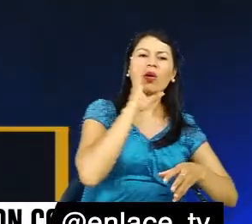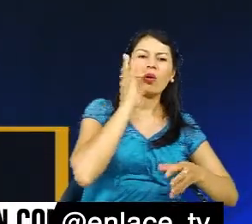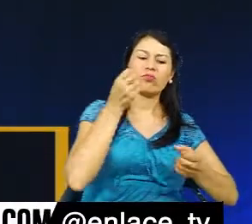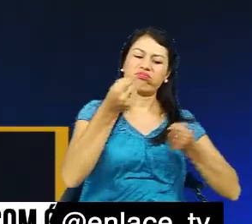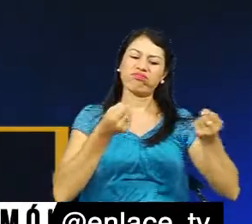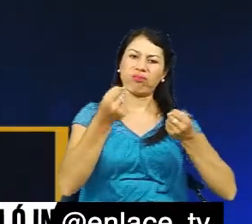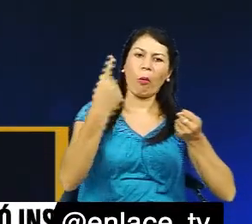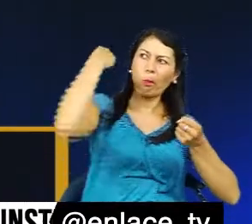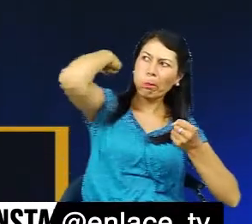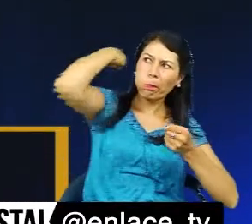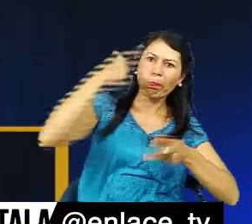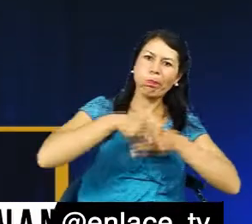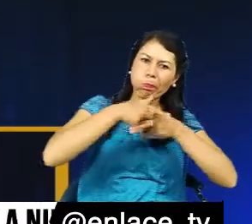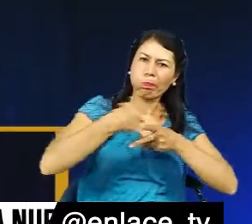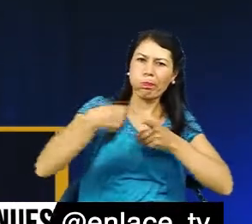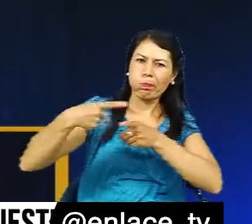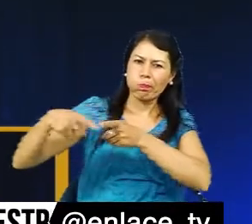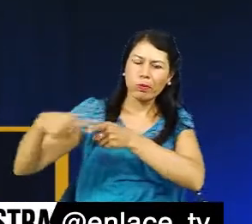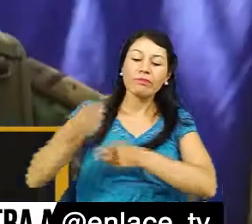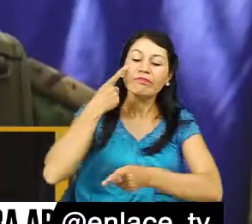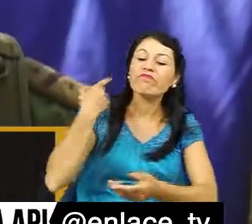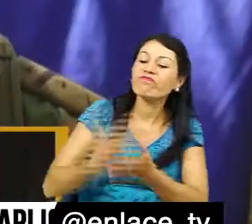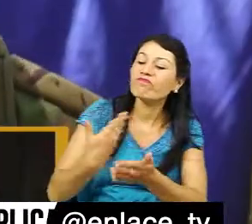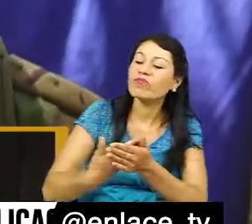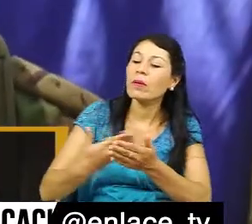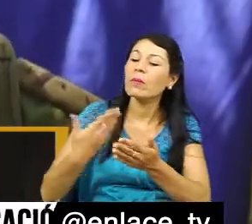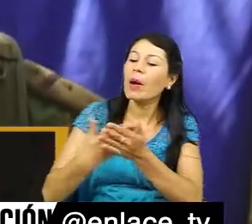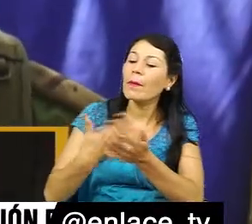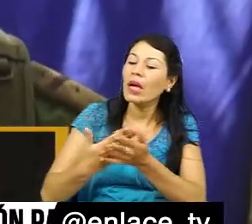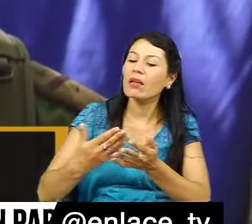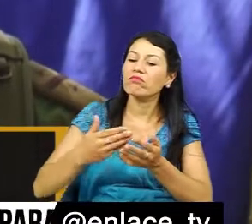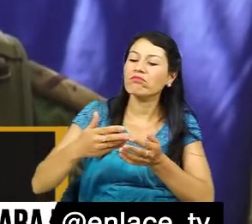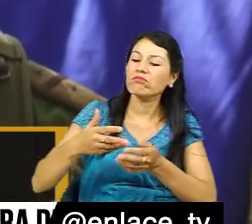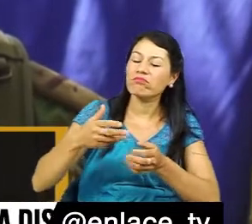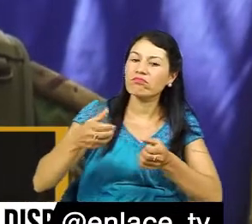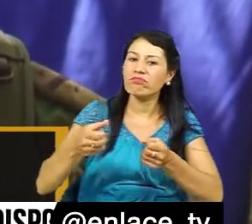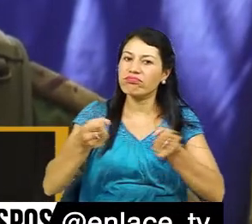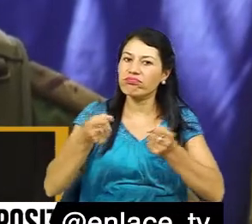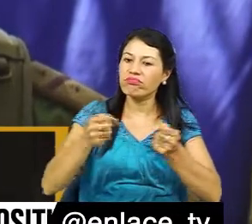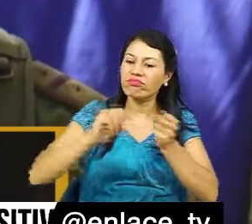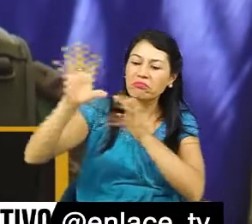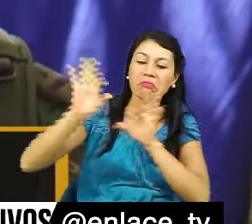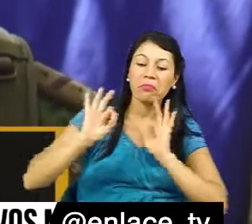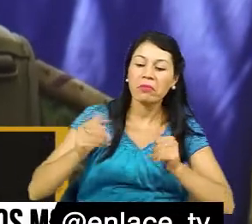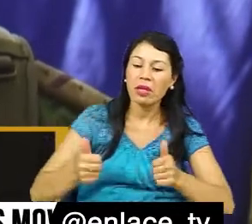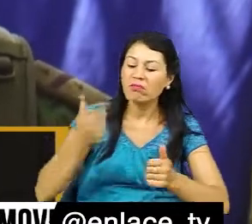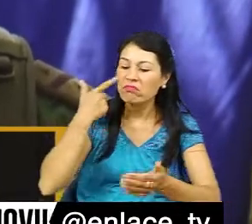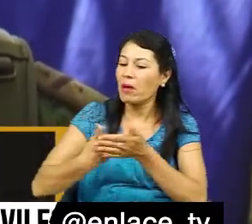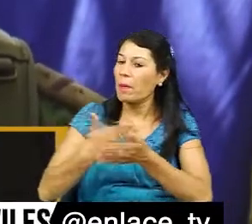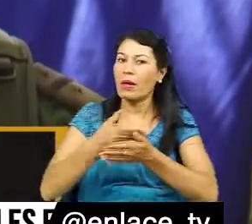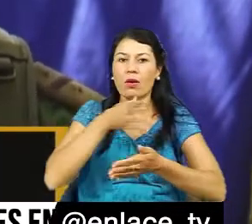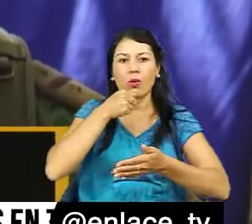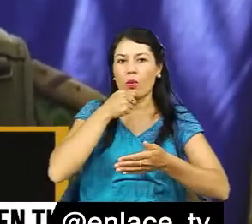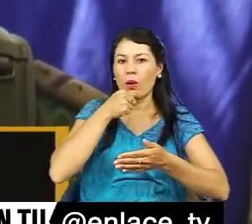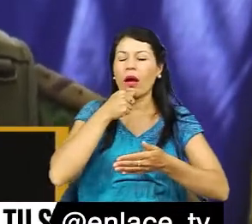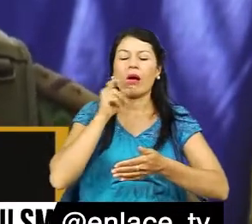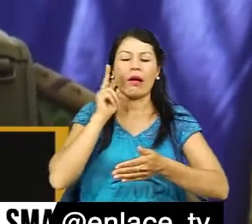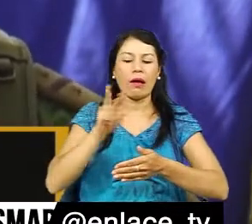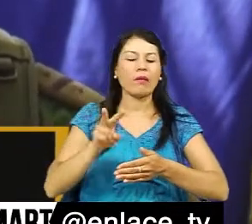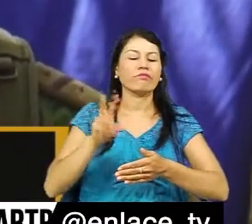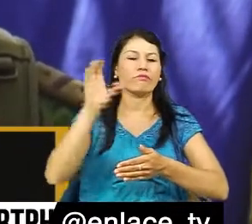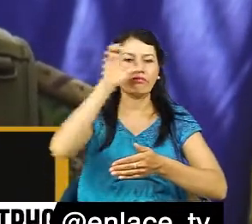acreditaban su traslado de manera legal. En un primer caso, es un vehículo que transportaba 10 semovientes tipo